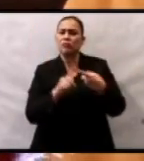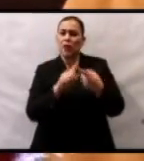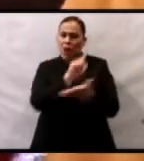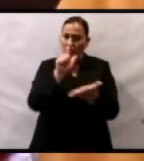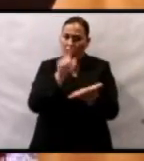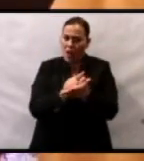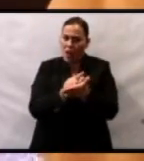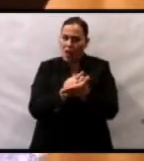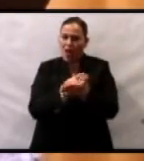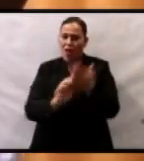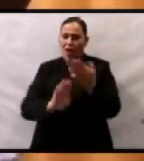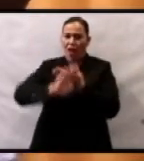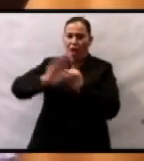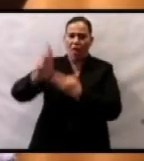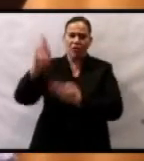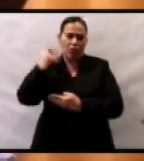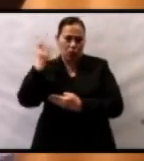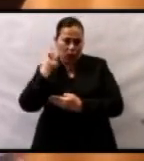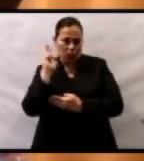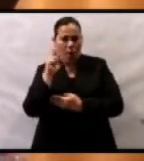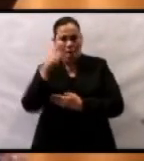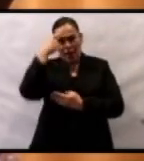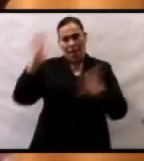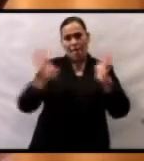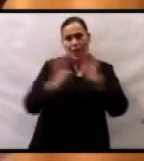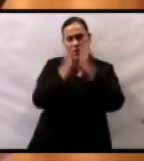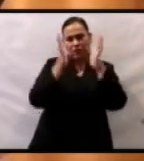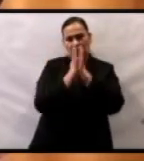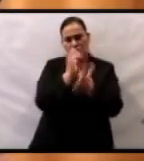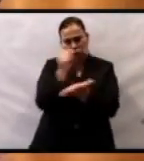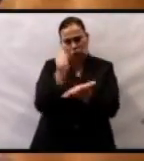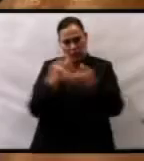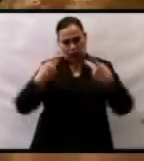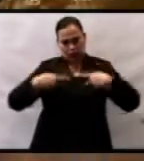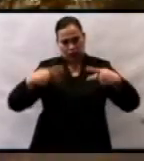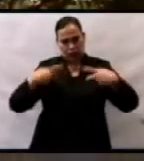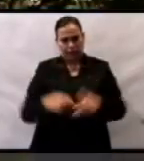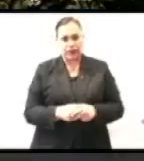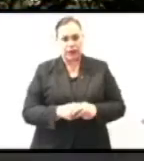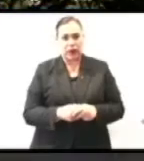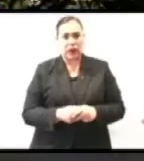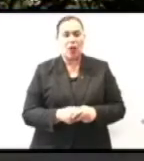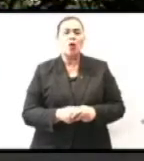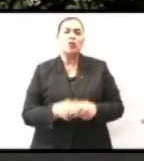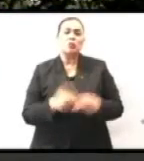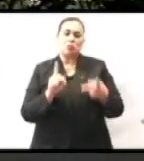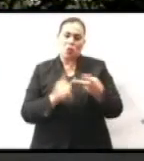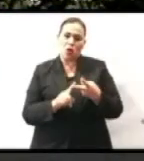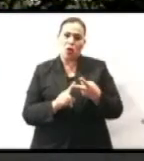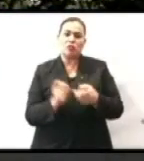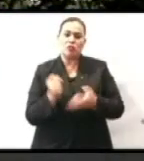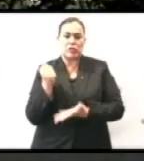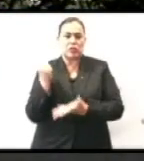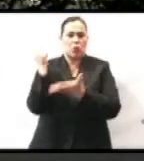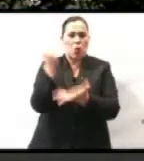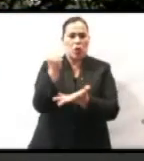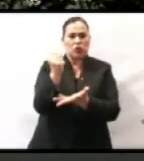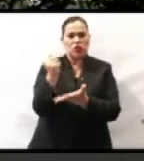antirruido de planeación y participación ciudadana, sobre presupuestos basados en